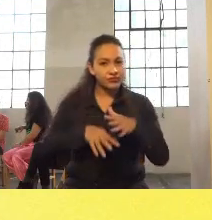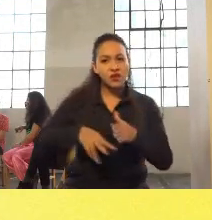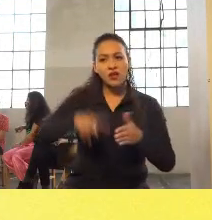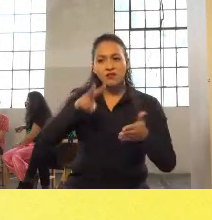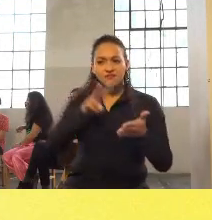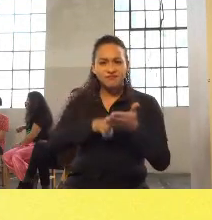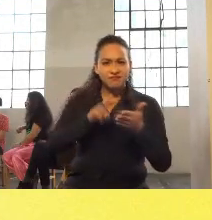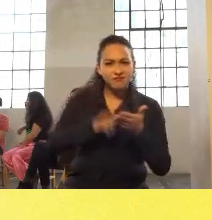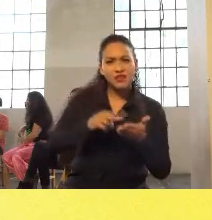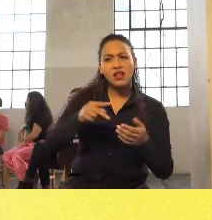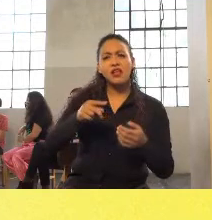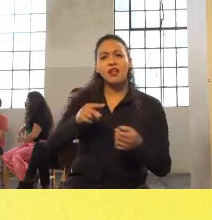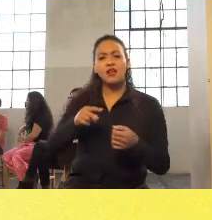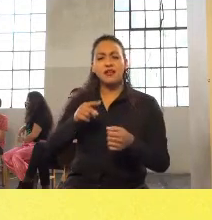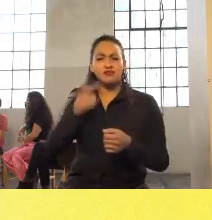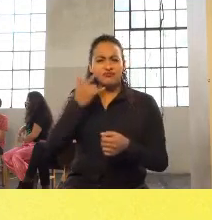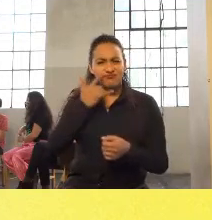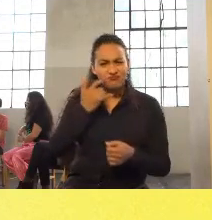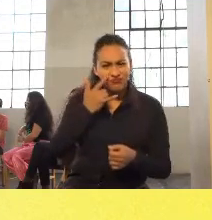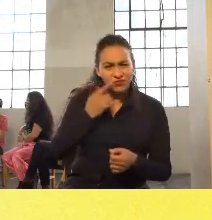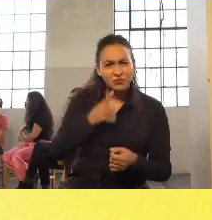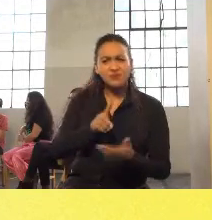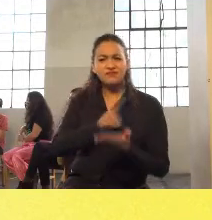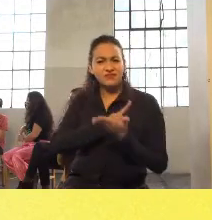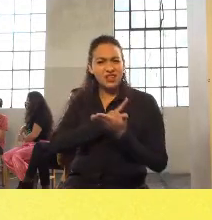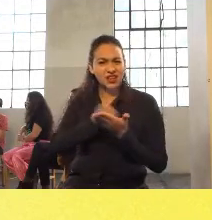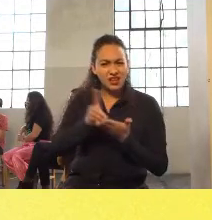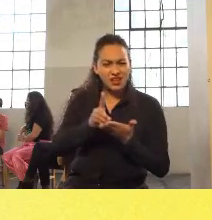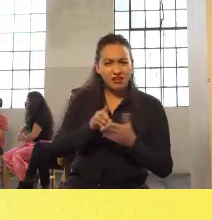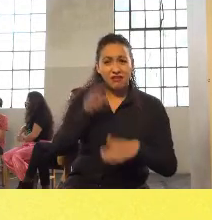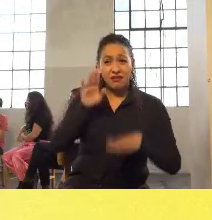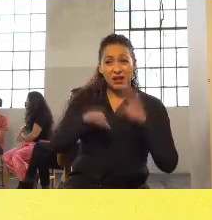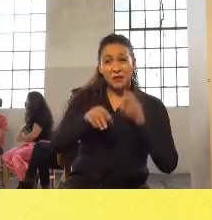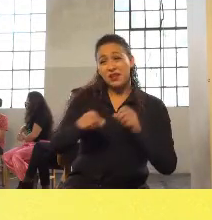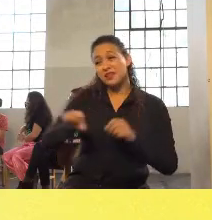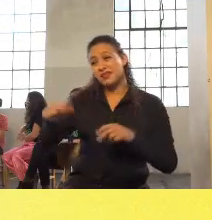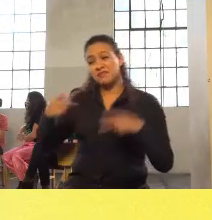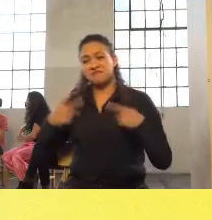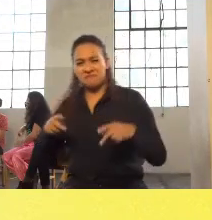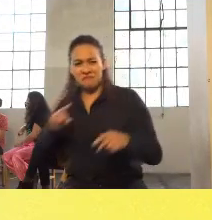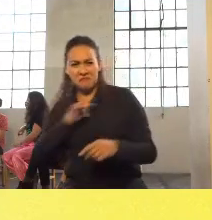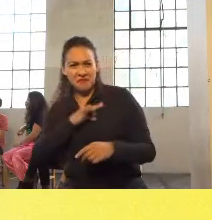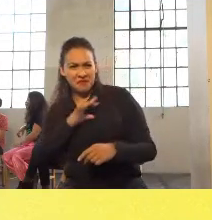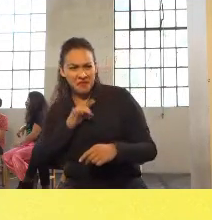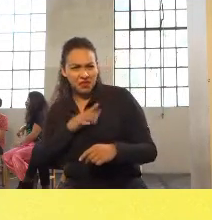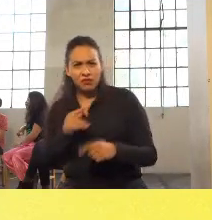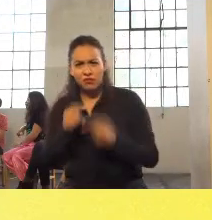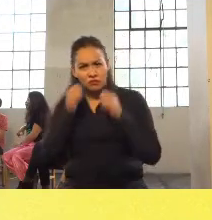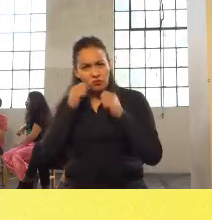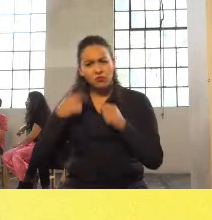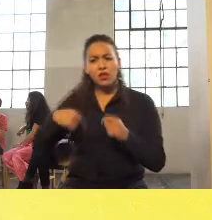que hay mucha transfobia, que no es un espacio seguro y demás. Entonces también considerar a esas otras personas disidentes que